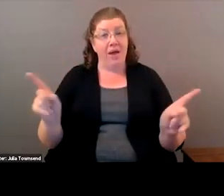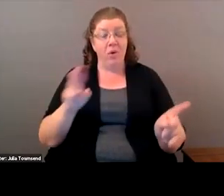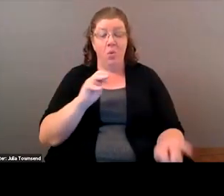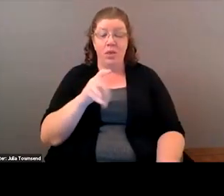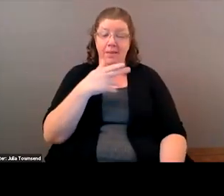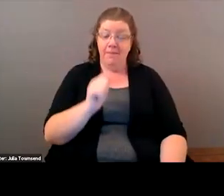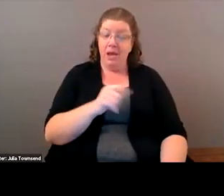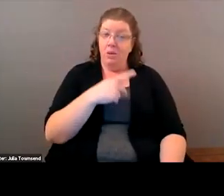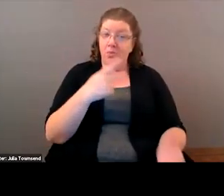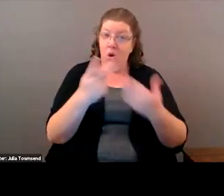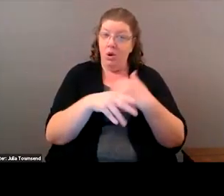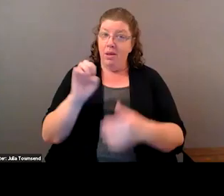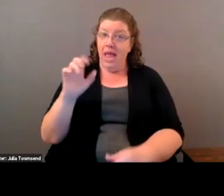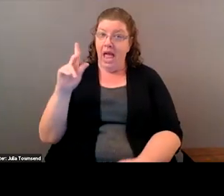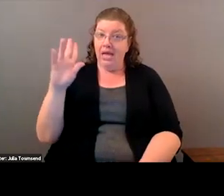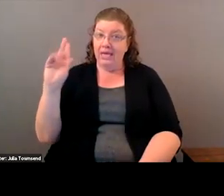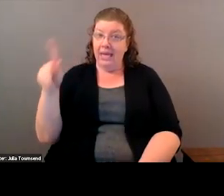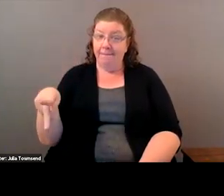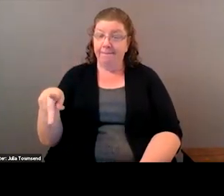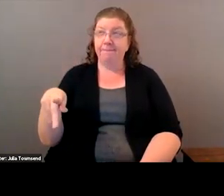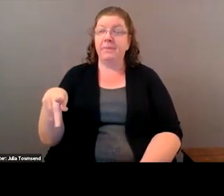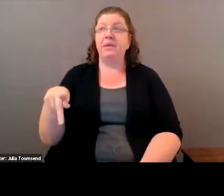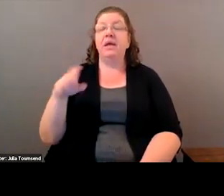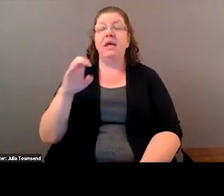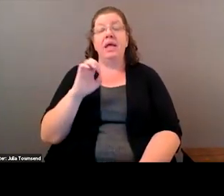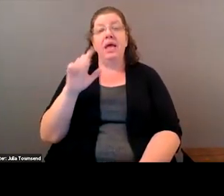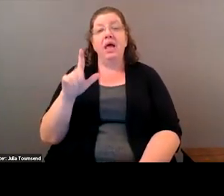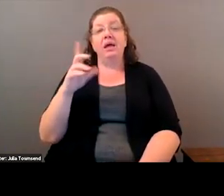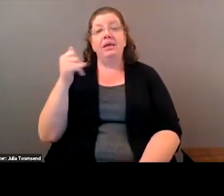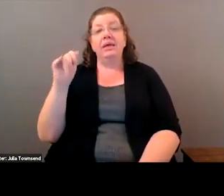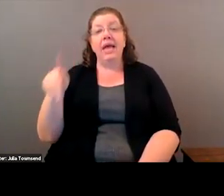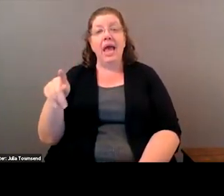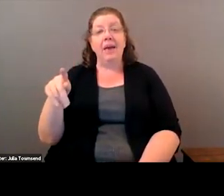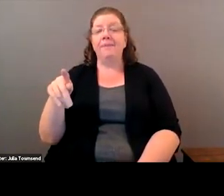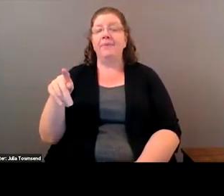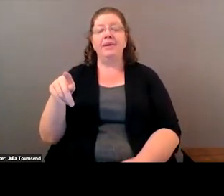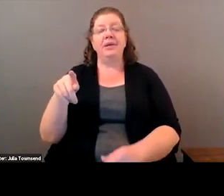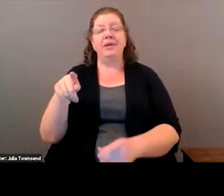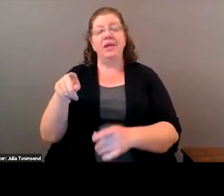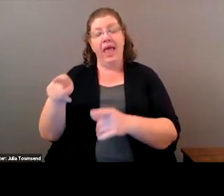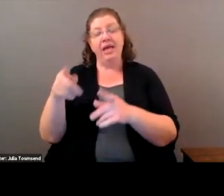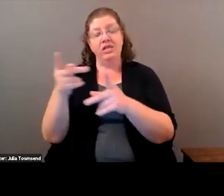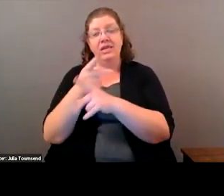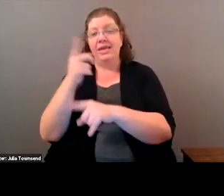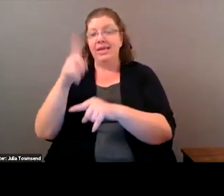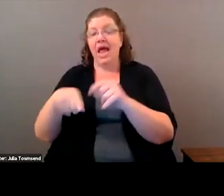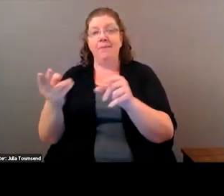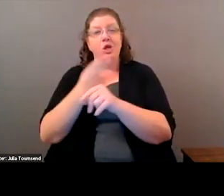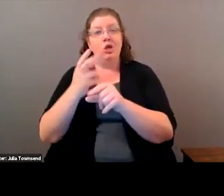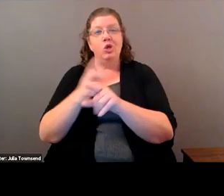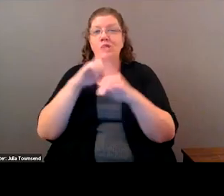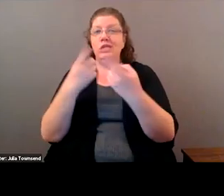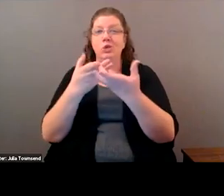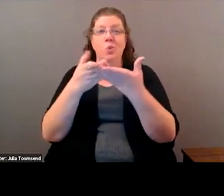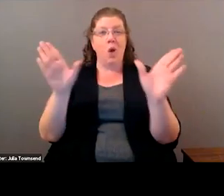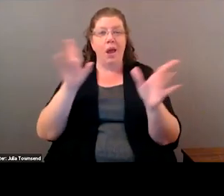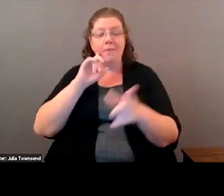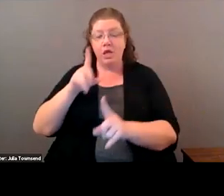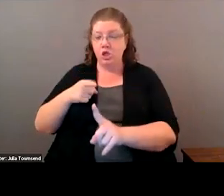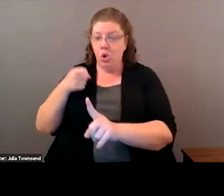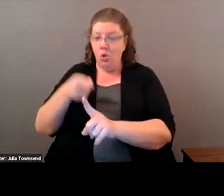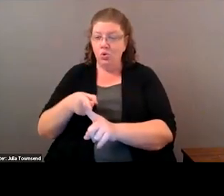sin embargo con el planeta y el el chapo el el que determina que no se puede utilizar en